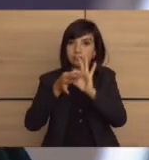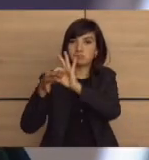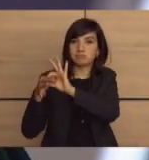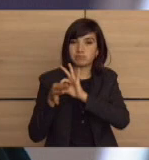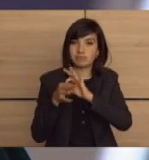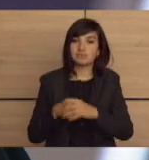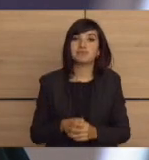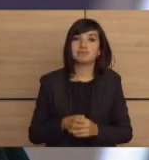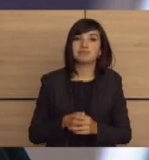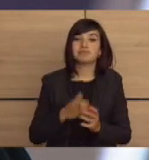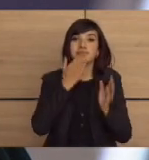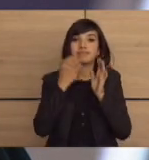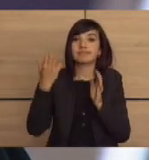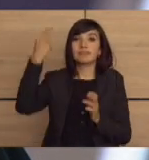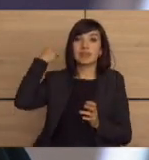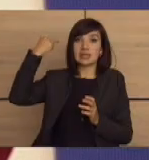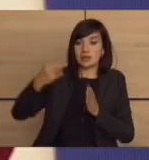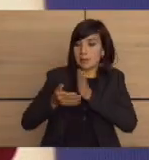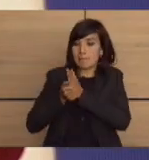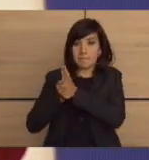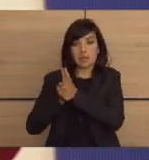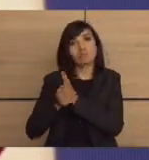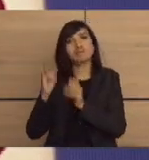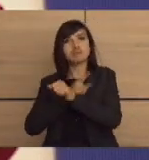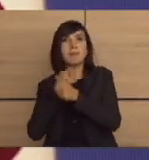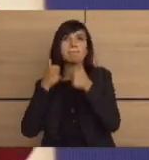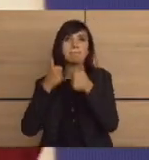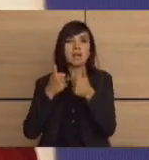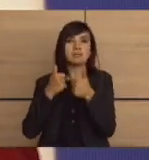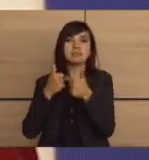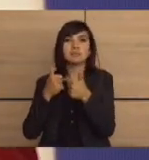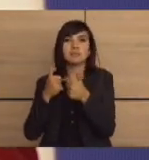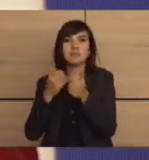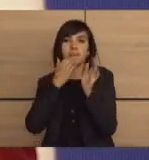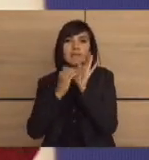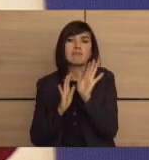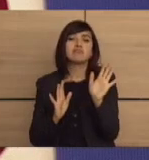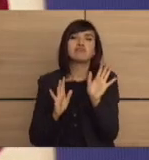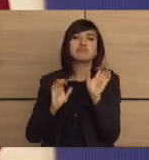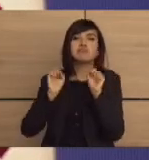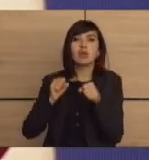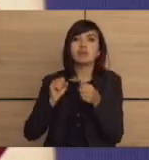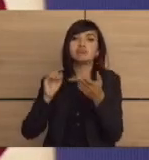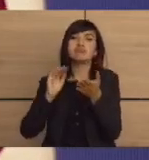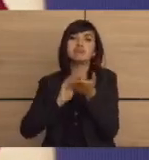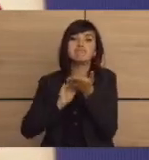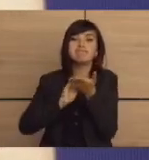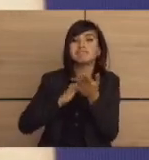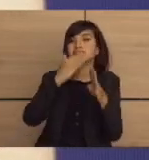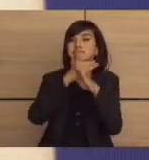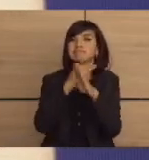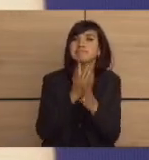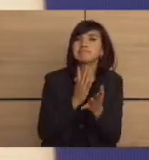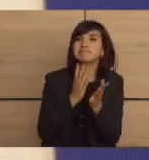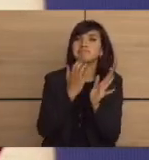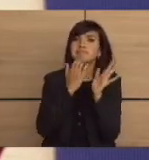lo usamos bien, nos ayuda a, por ejemplo, a combatir la posverdad, nos ayuda, por ejemplo, a